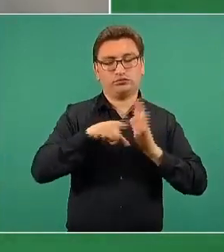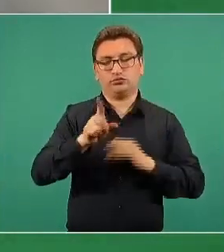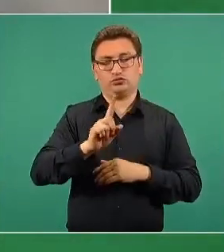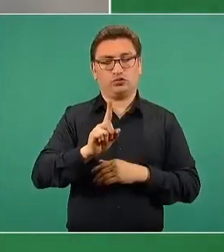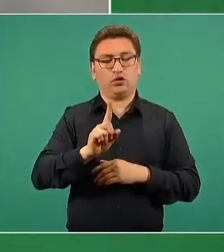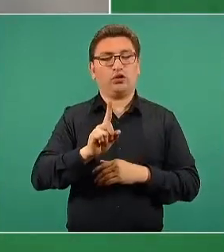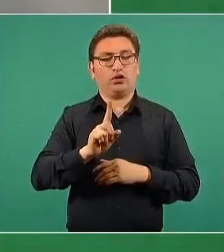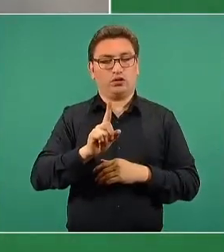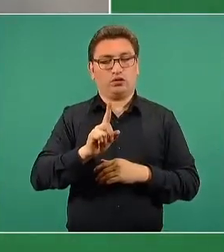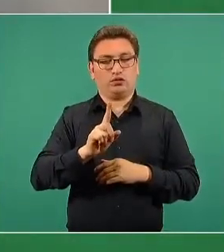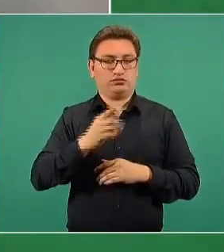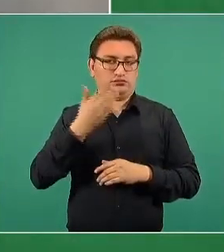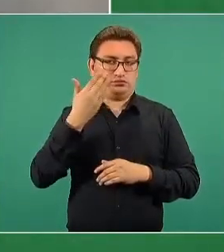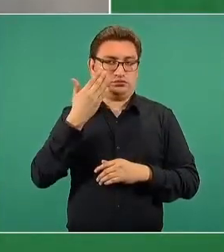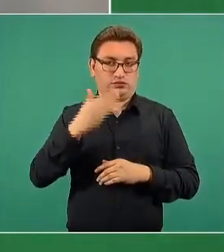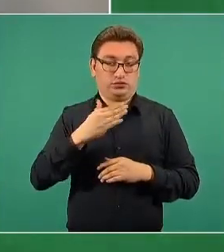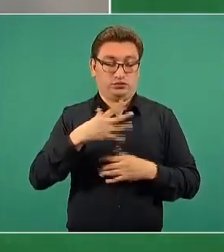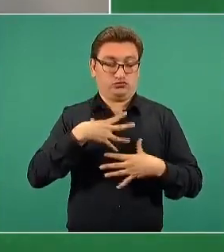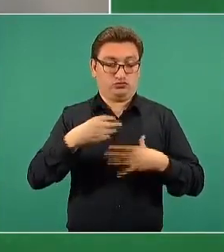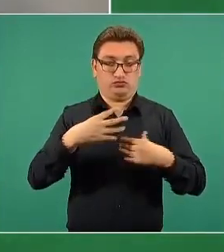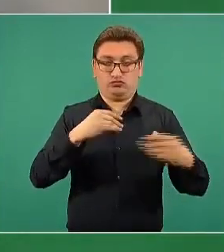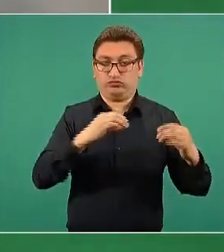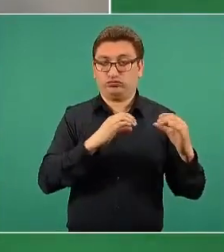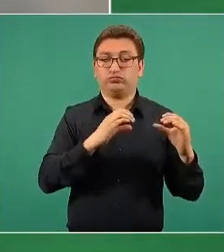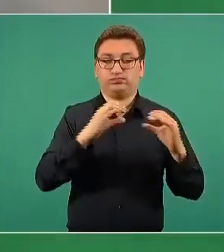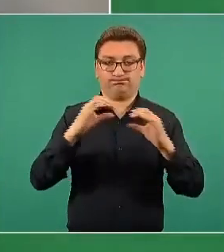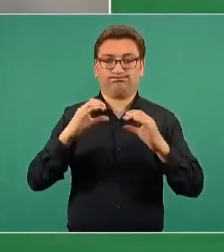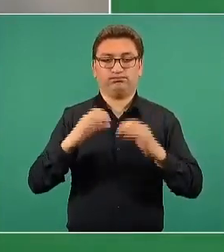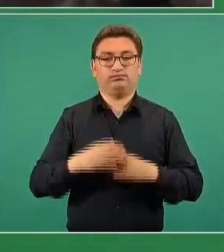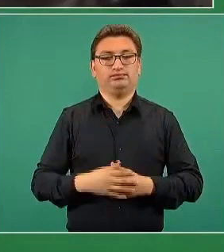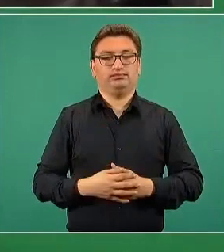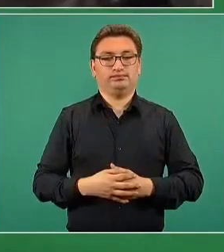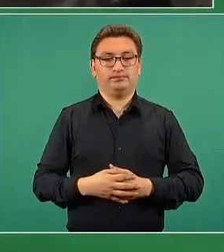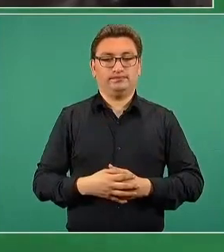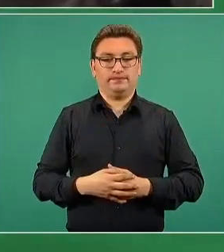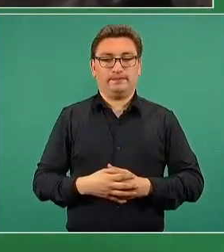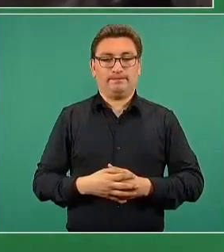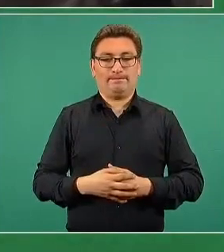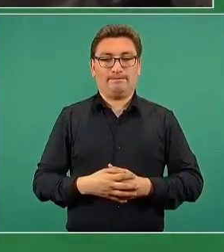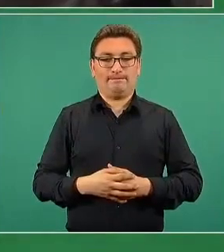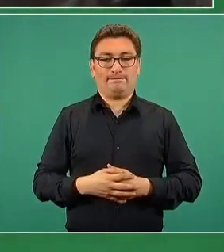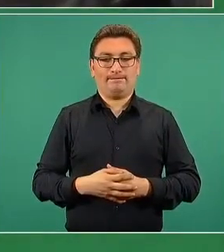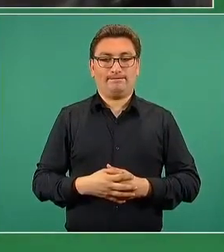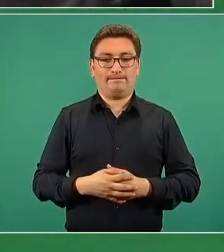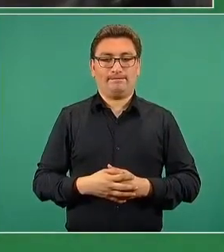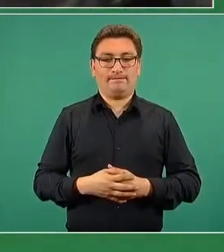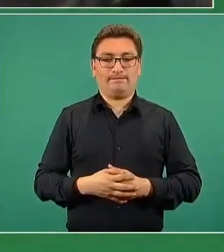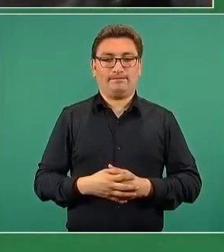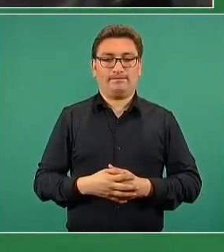el aspecto epidémico en nuestro país.